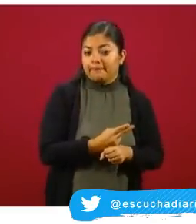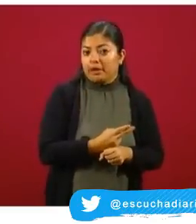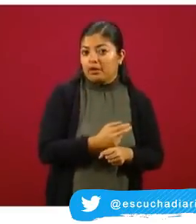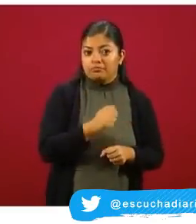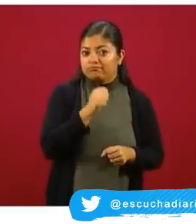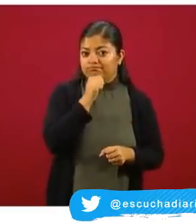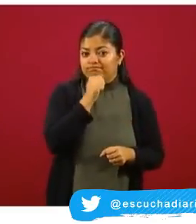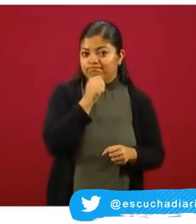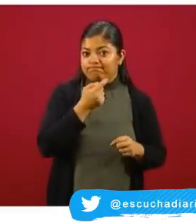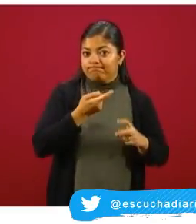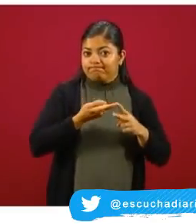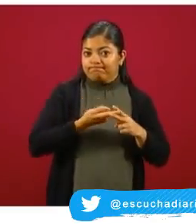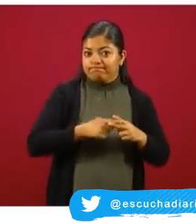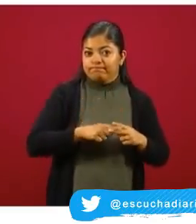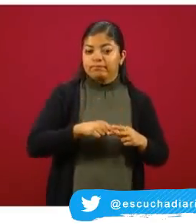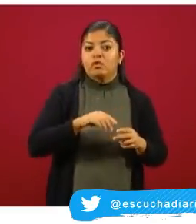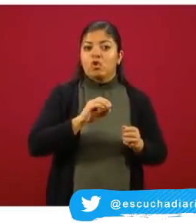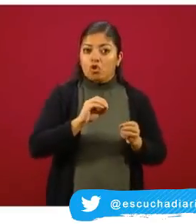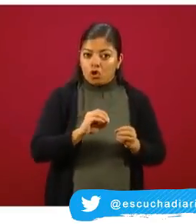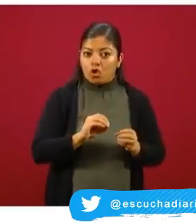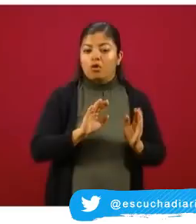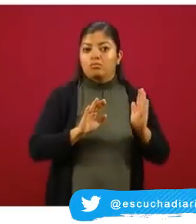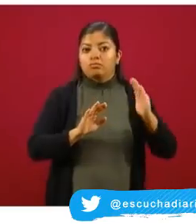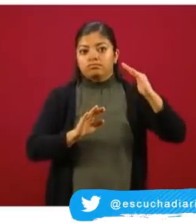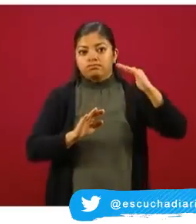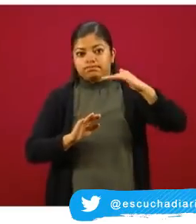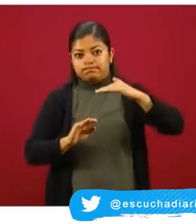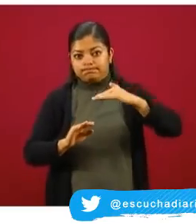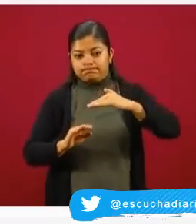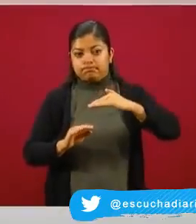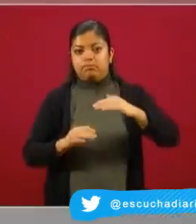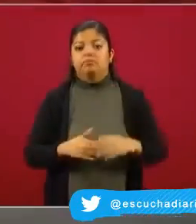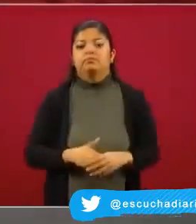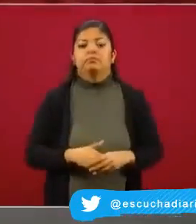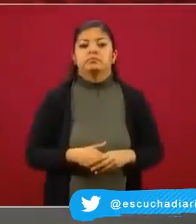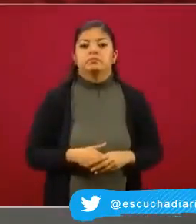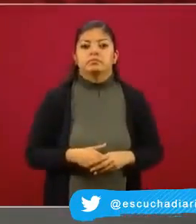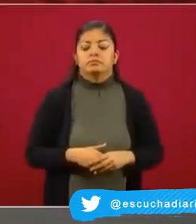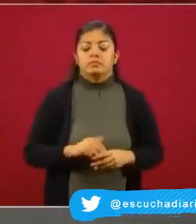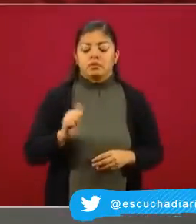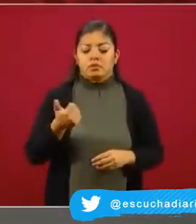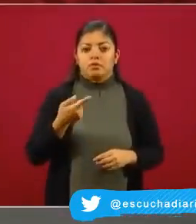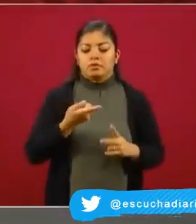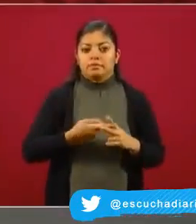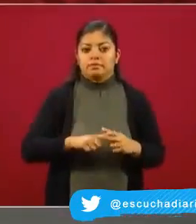el inicio de la estabilización de la curva epidémica. La siguiente.